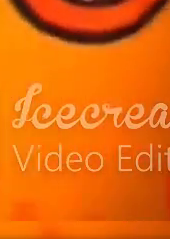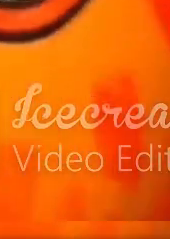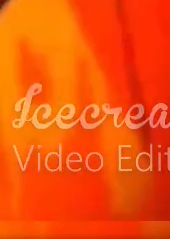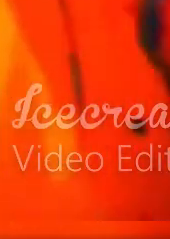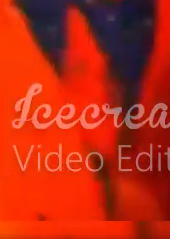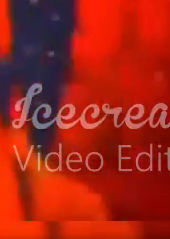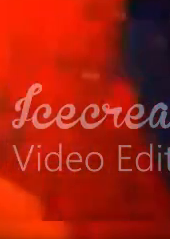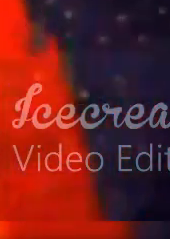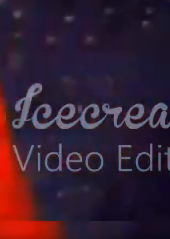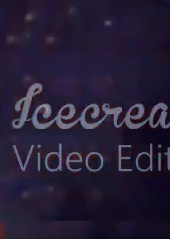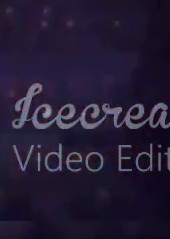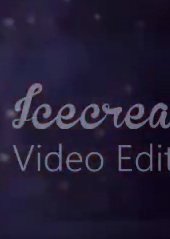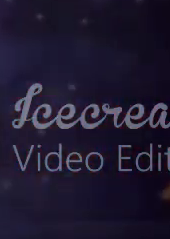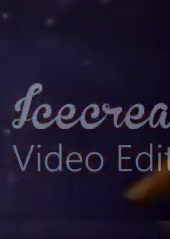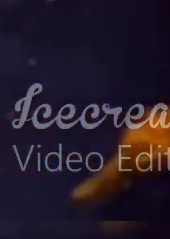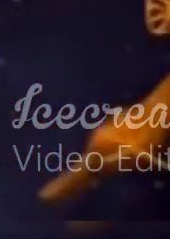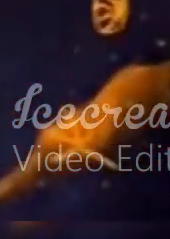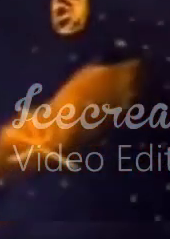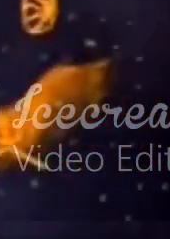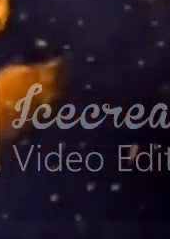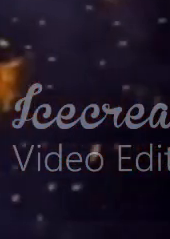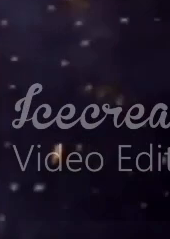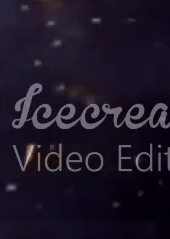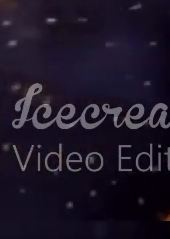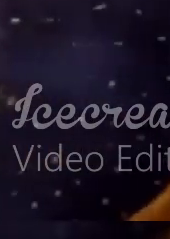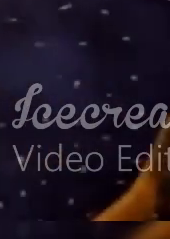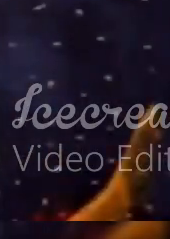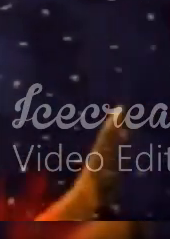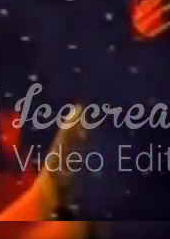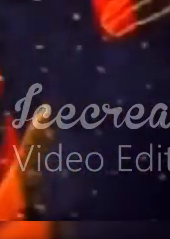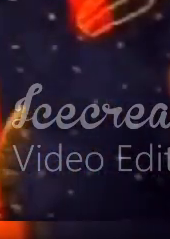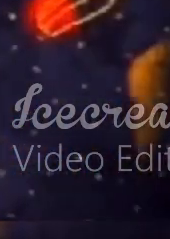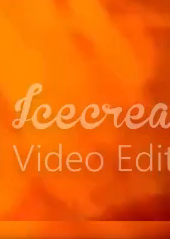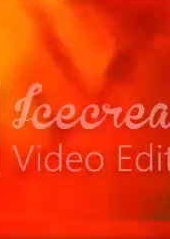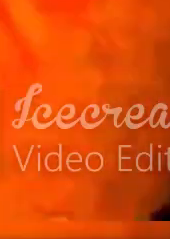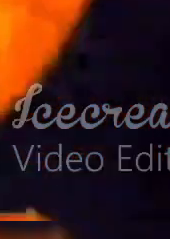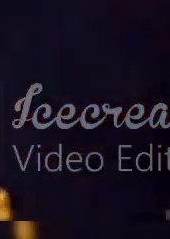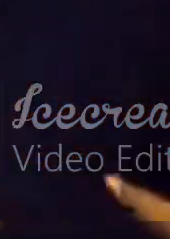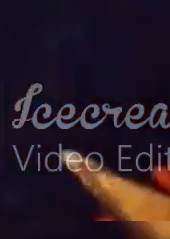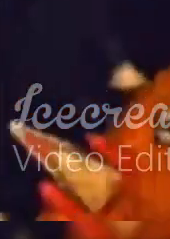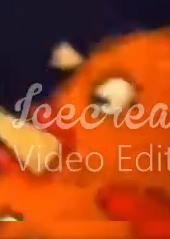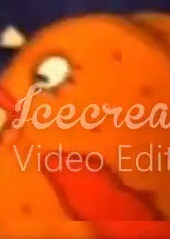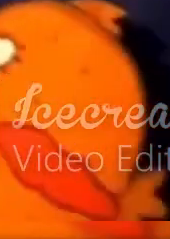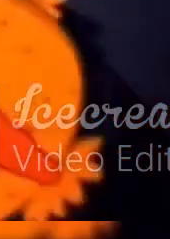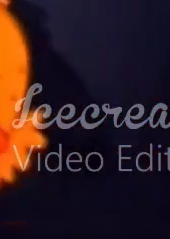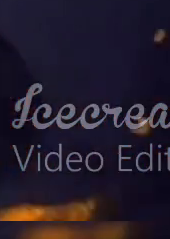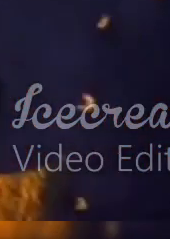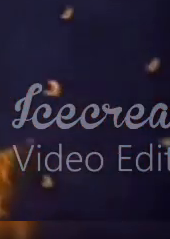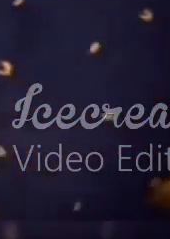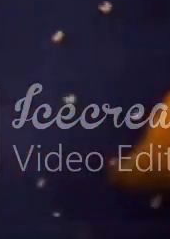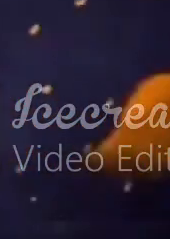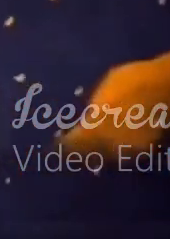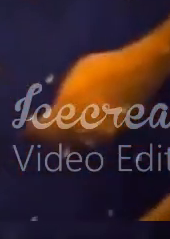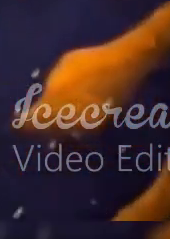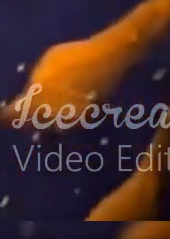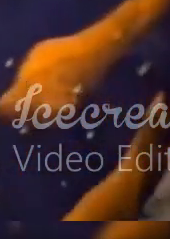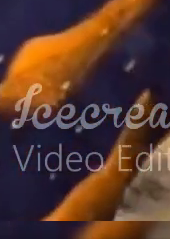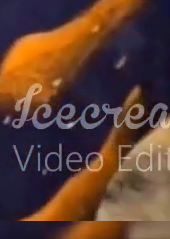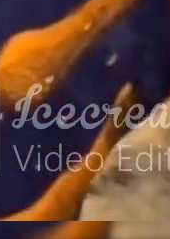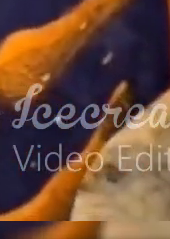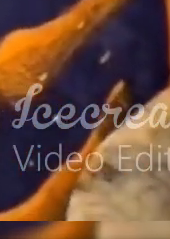weche kahukata esta sime ani atachibestek. Umenaboli te baisawe hukata esta no pakito wanopa